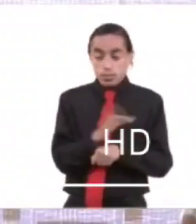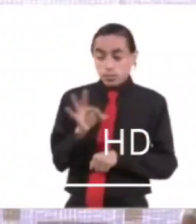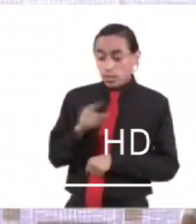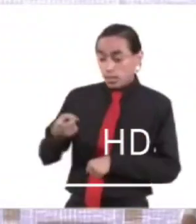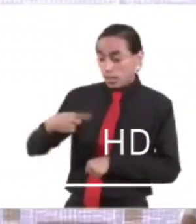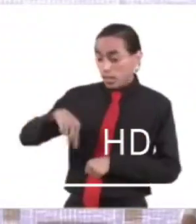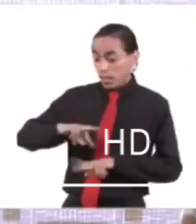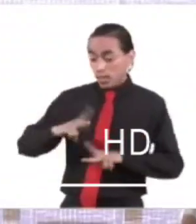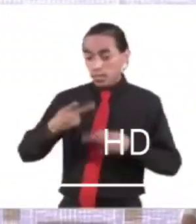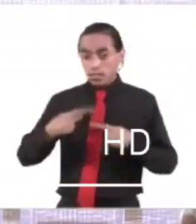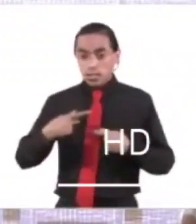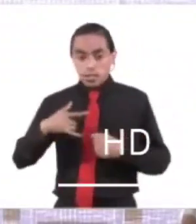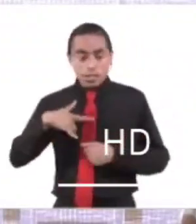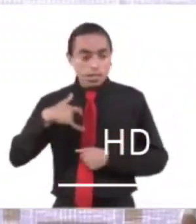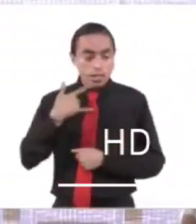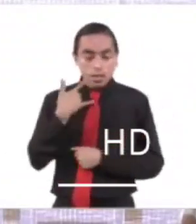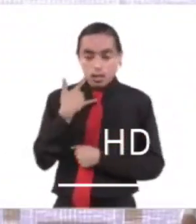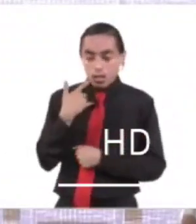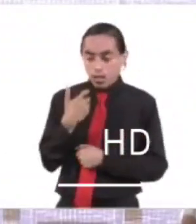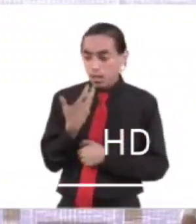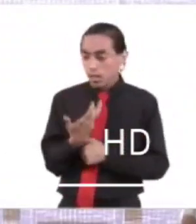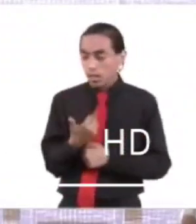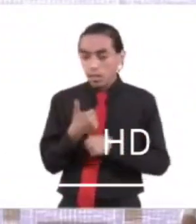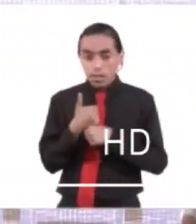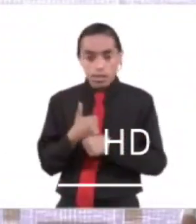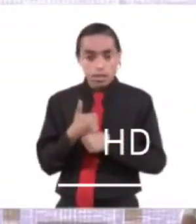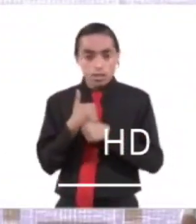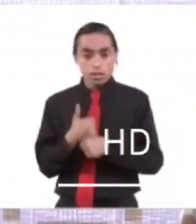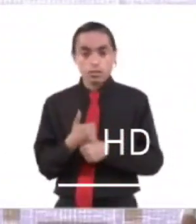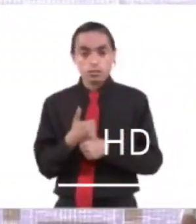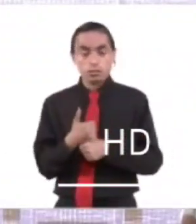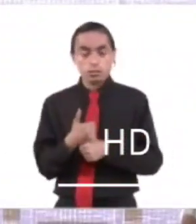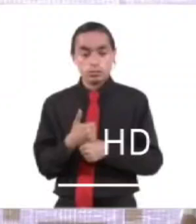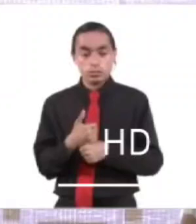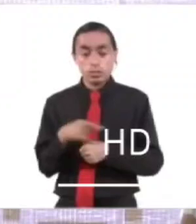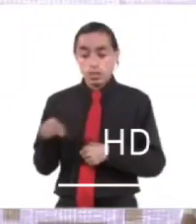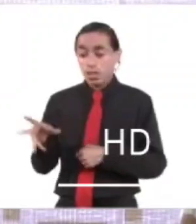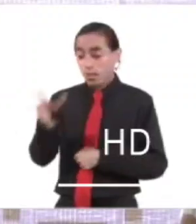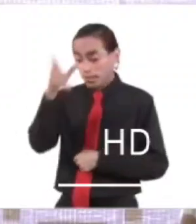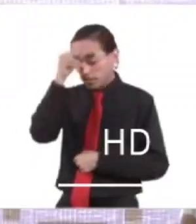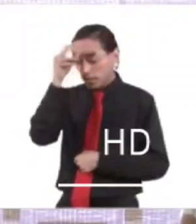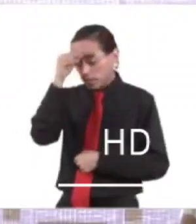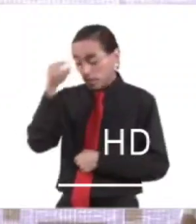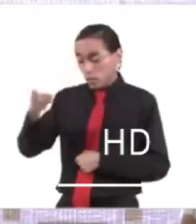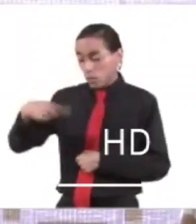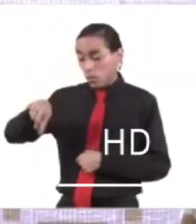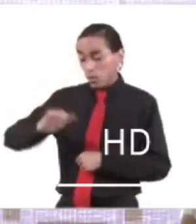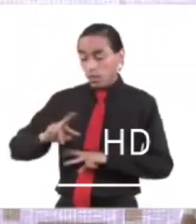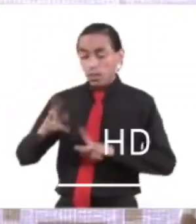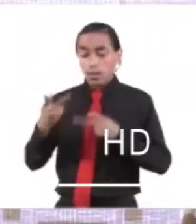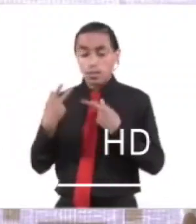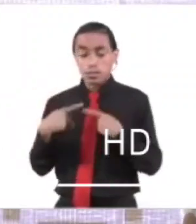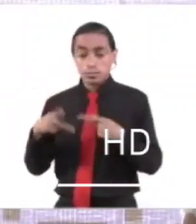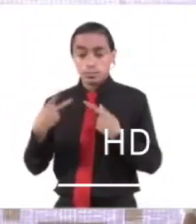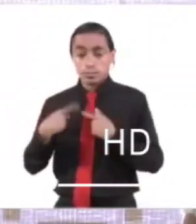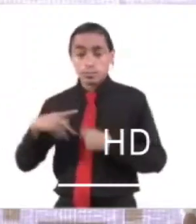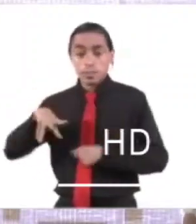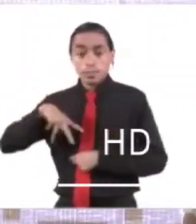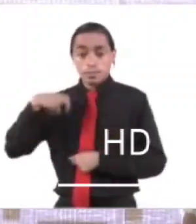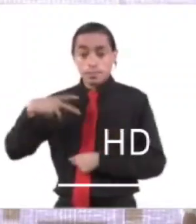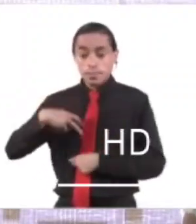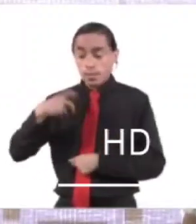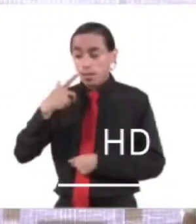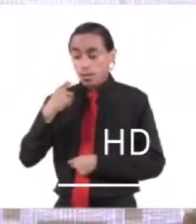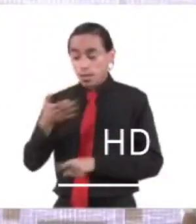esfuerzo, dolor y aprendizaje de todas las causas perdidas, de todas las luchas por